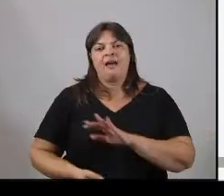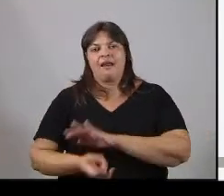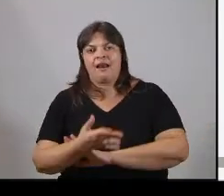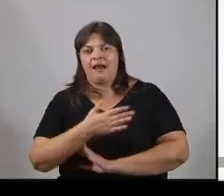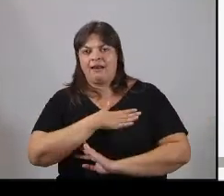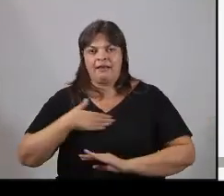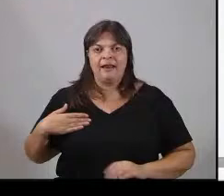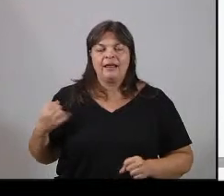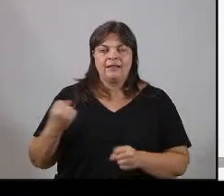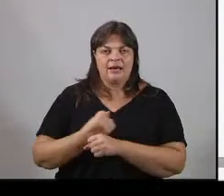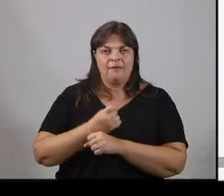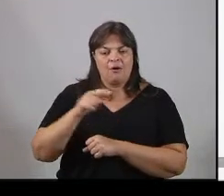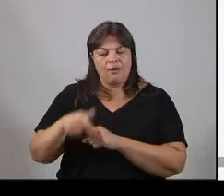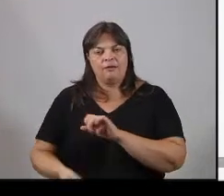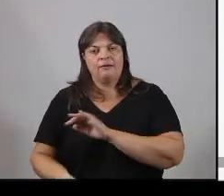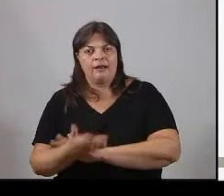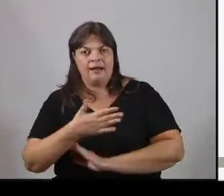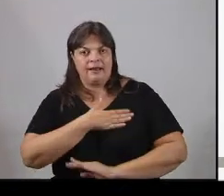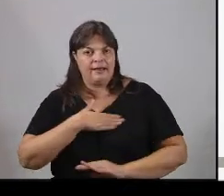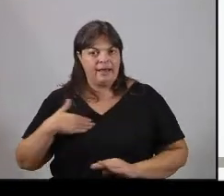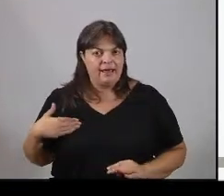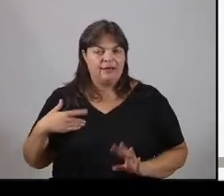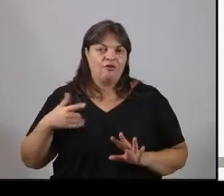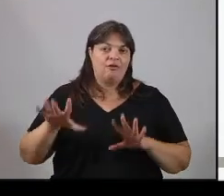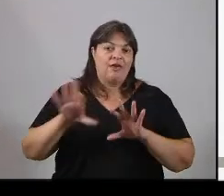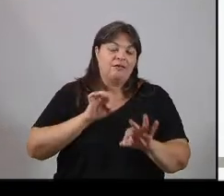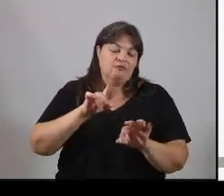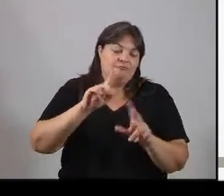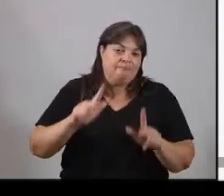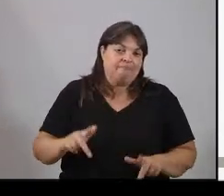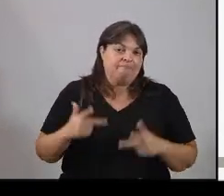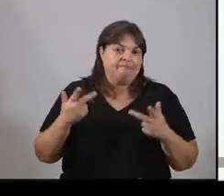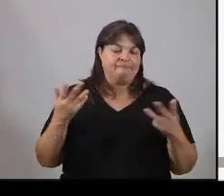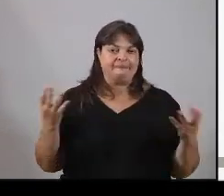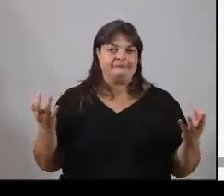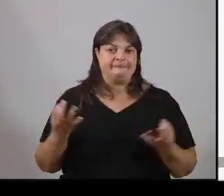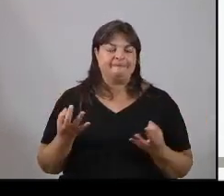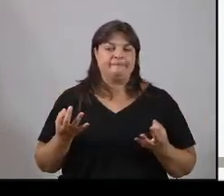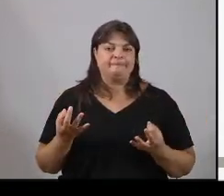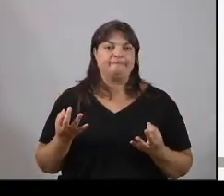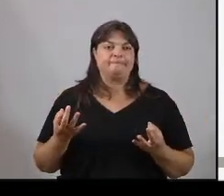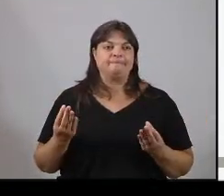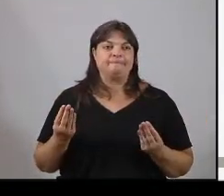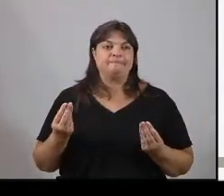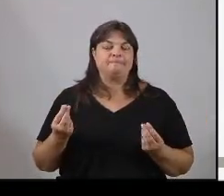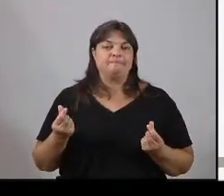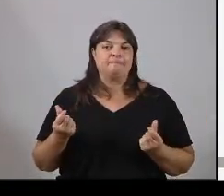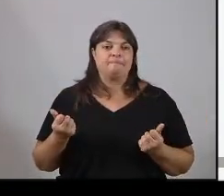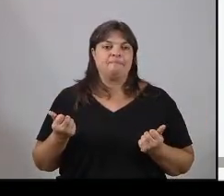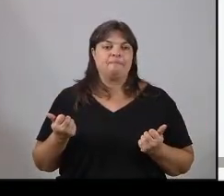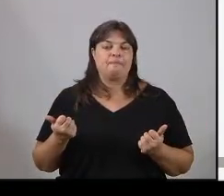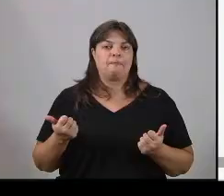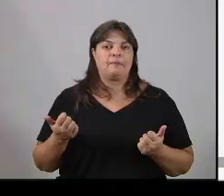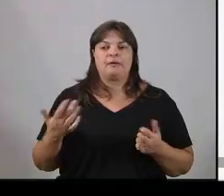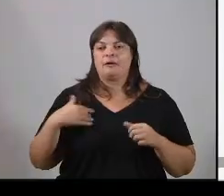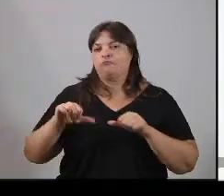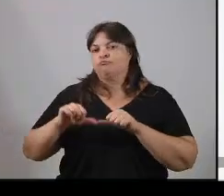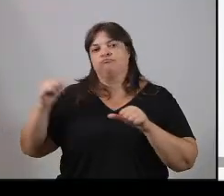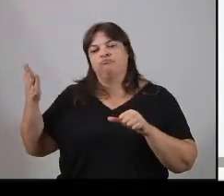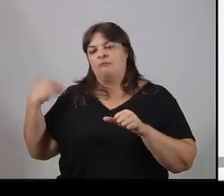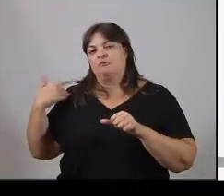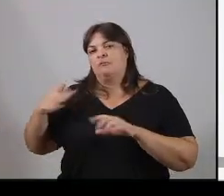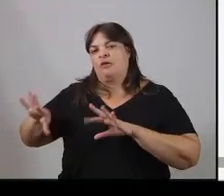empleo en Extremadura, esa decisión, Juan, me lo vas a permitir, creo que está, por supuesto, más que tomada